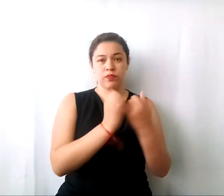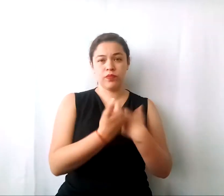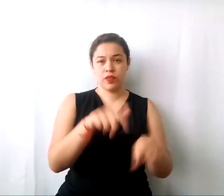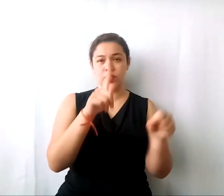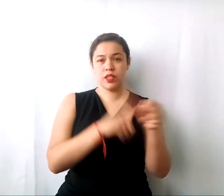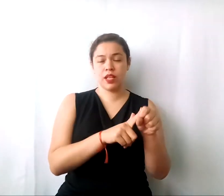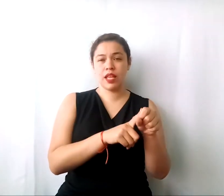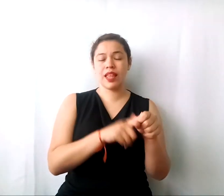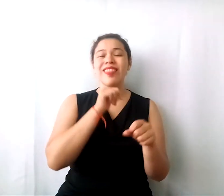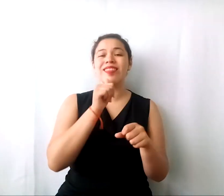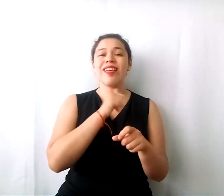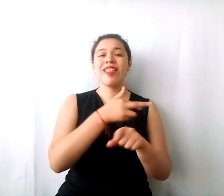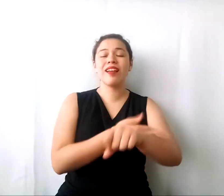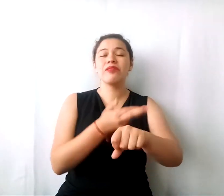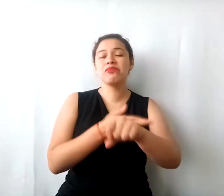que pedir el registro.